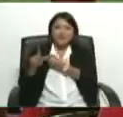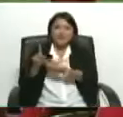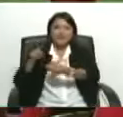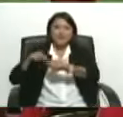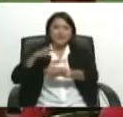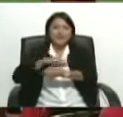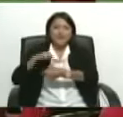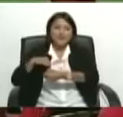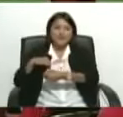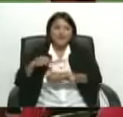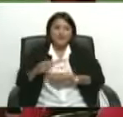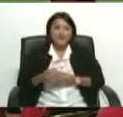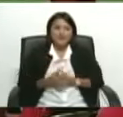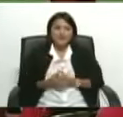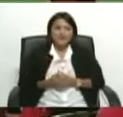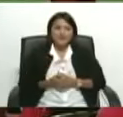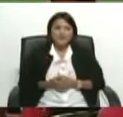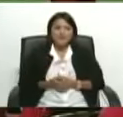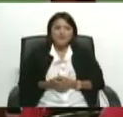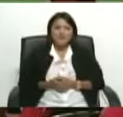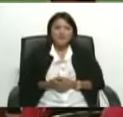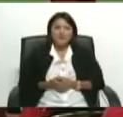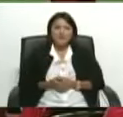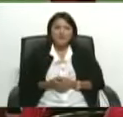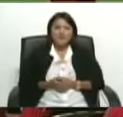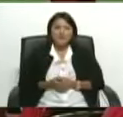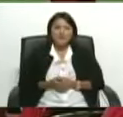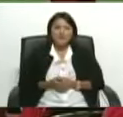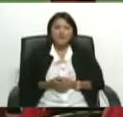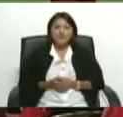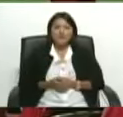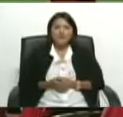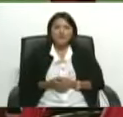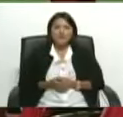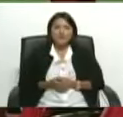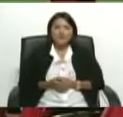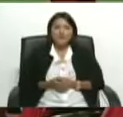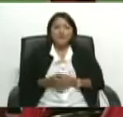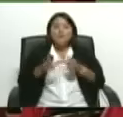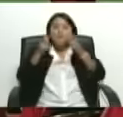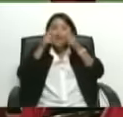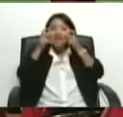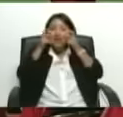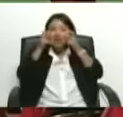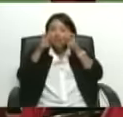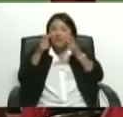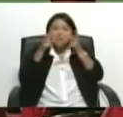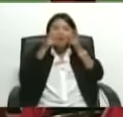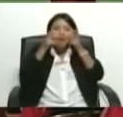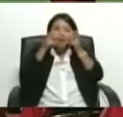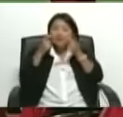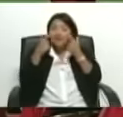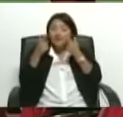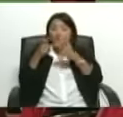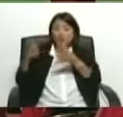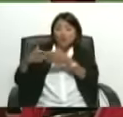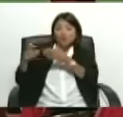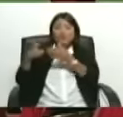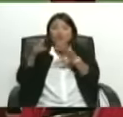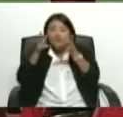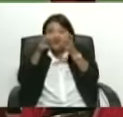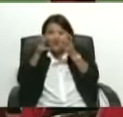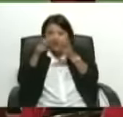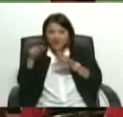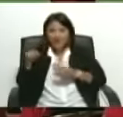¿Ah? Todos vamos a tener una responsabilidad. Porque lo que sí tiene que tener claro los hermanos y hermanas de la